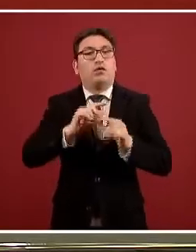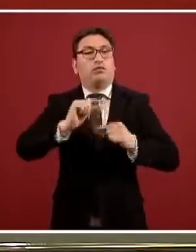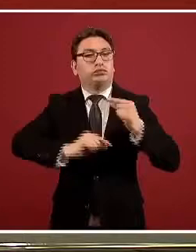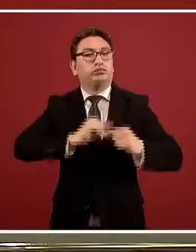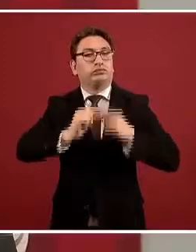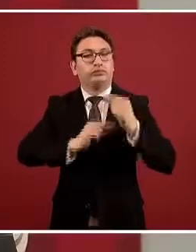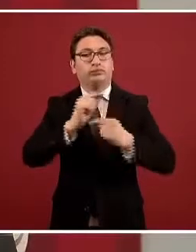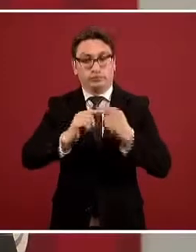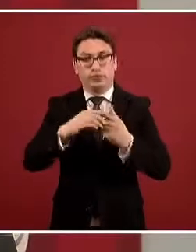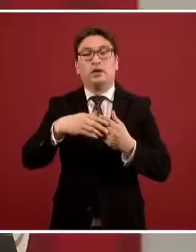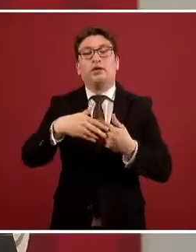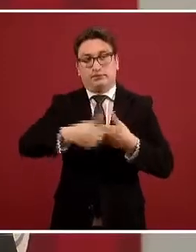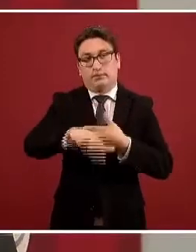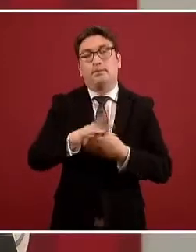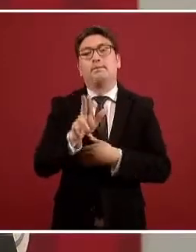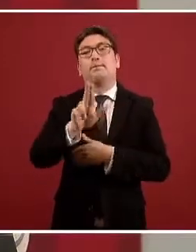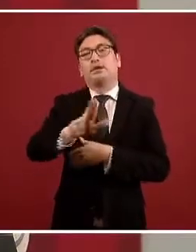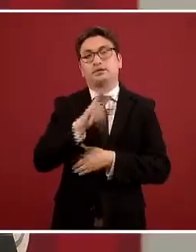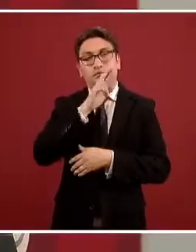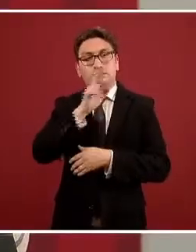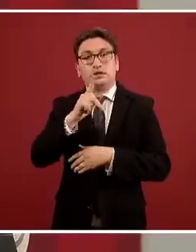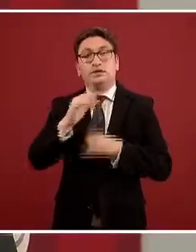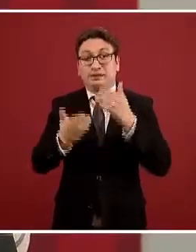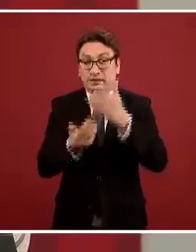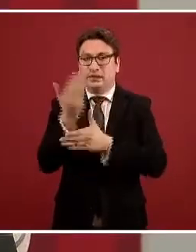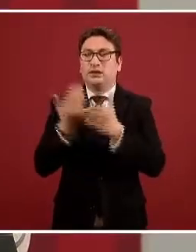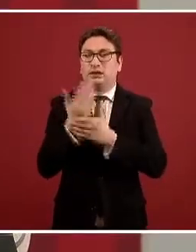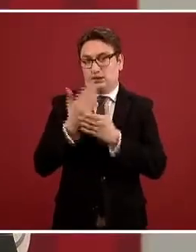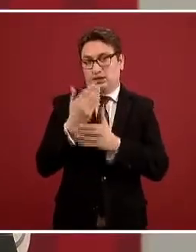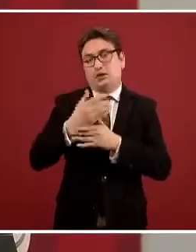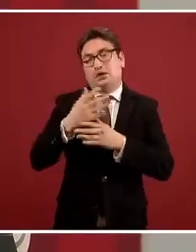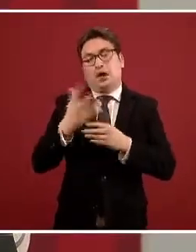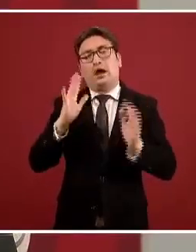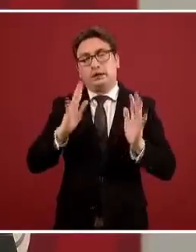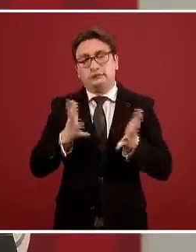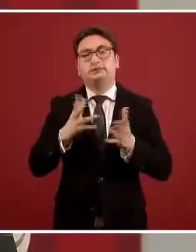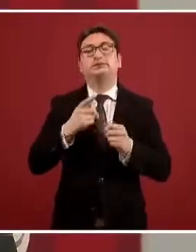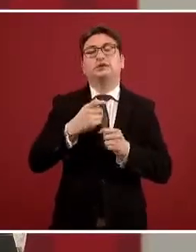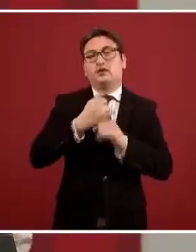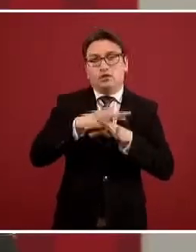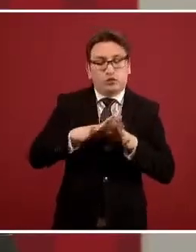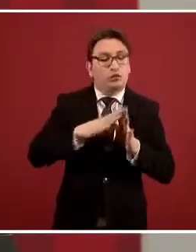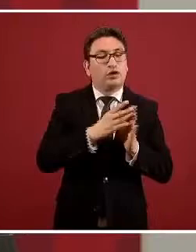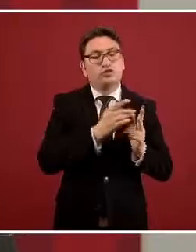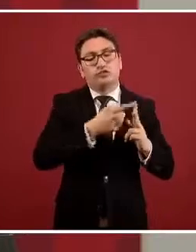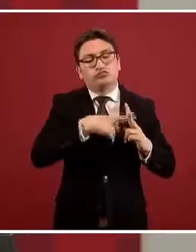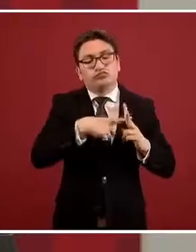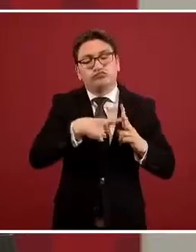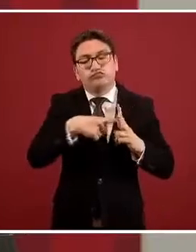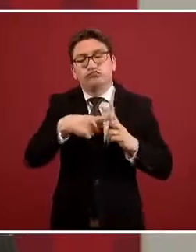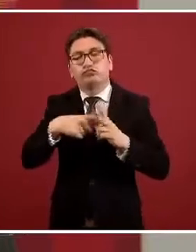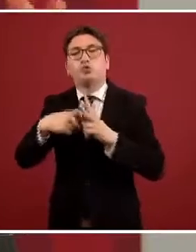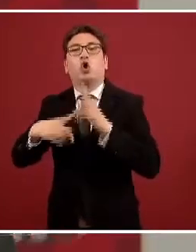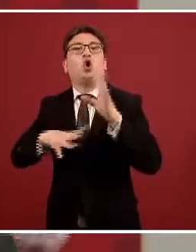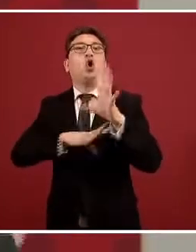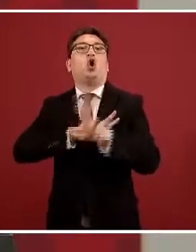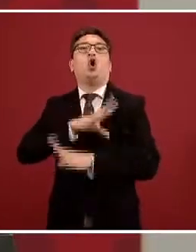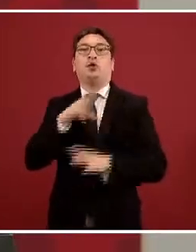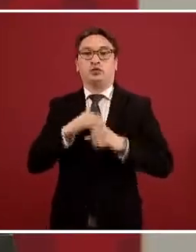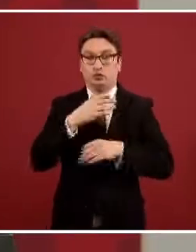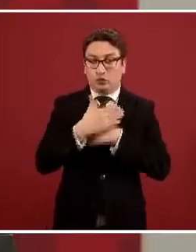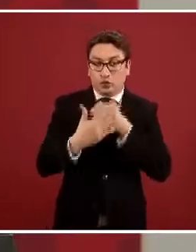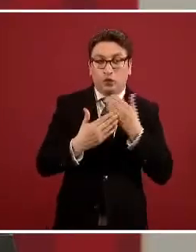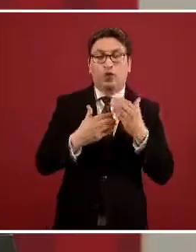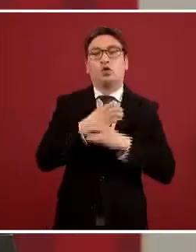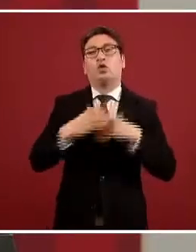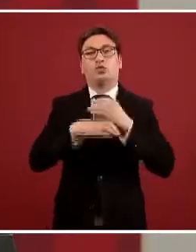recomiendo, dejémoslo para el martes, que justamente en la mañana vamos a tener un nuevo corte del producto benéfico de todos estos acuerdos